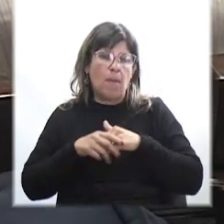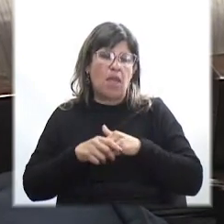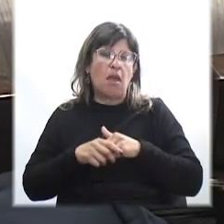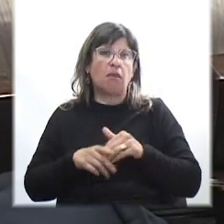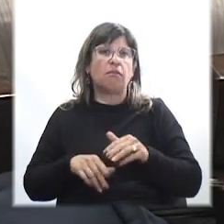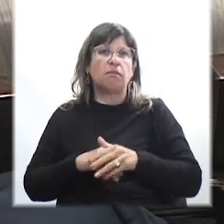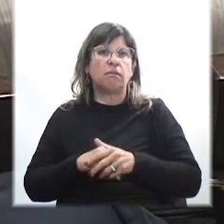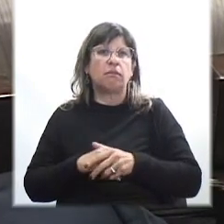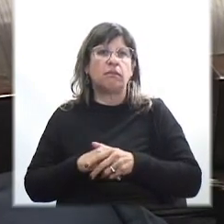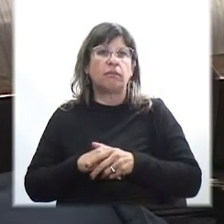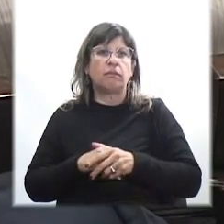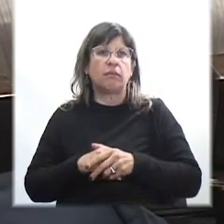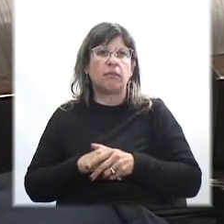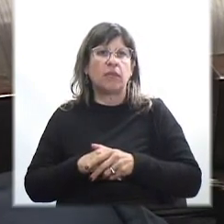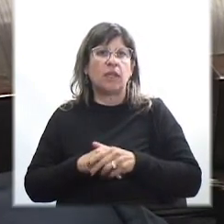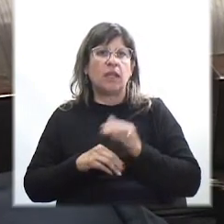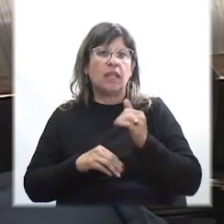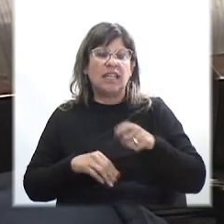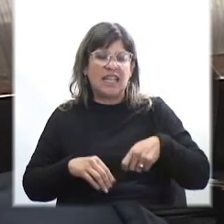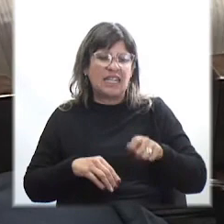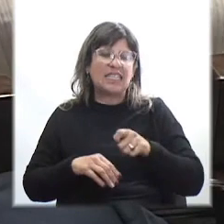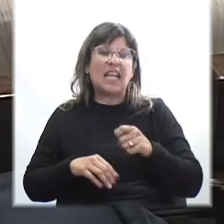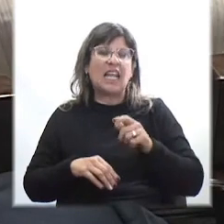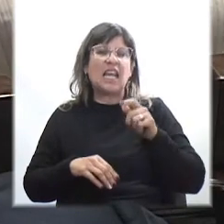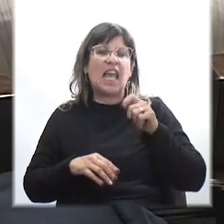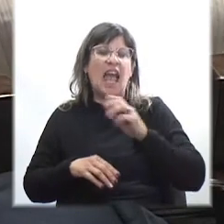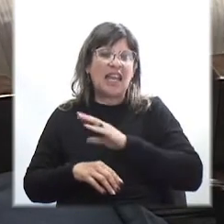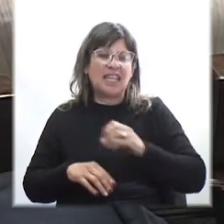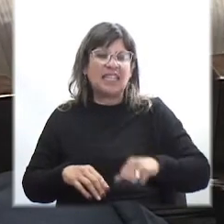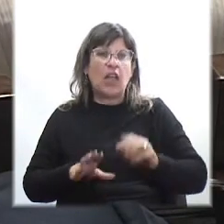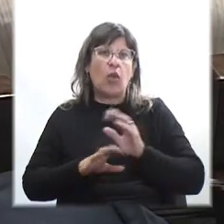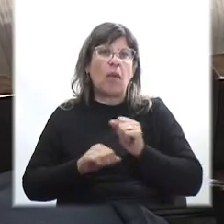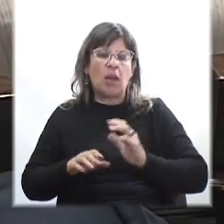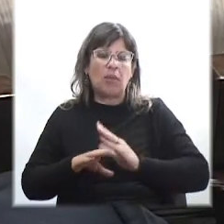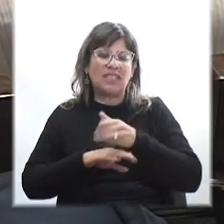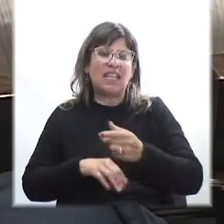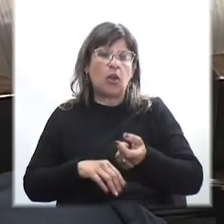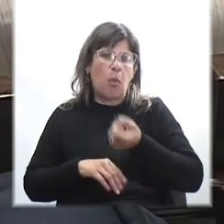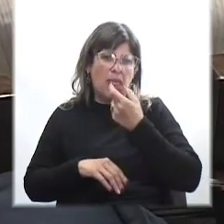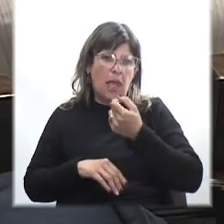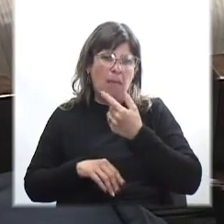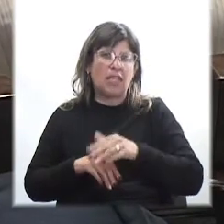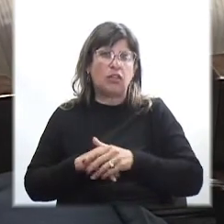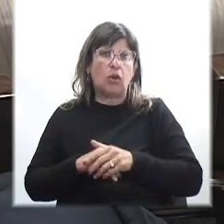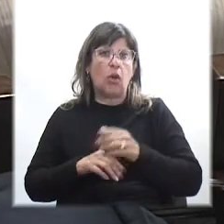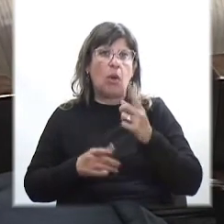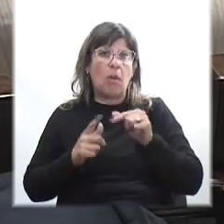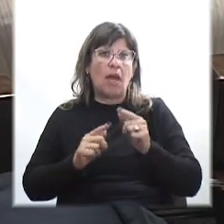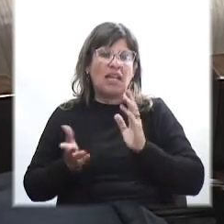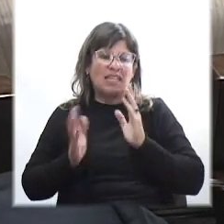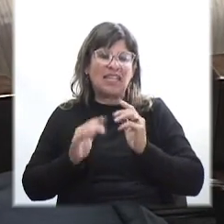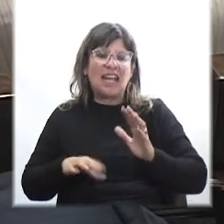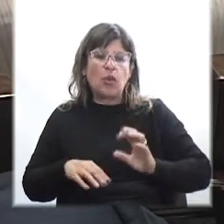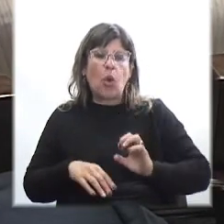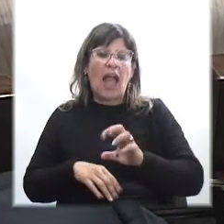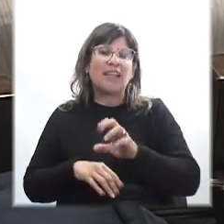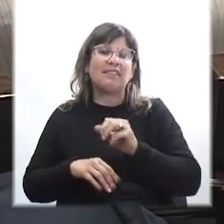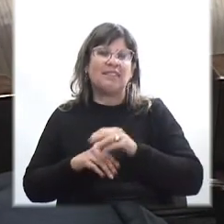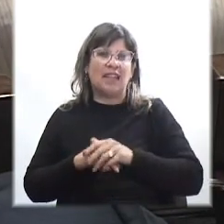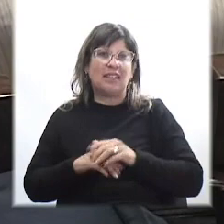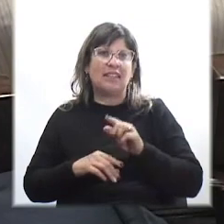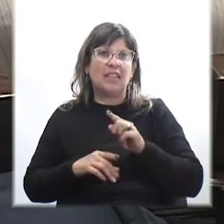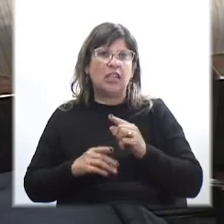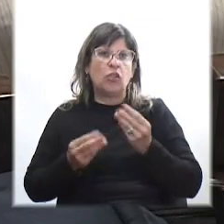amiga, tiene que hacerle juicio al Estado para poder acceder a un medicamento, para tratarse un cáncer, y